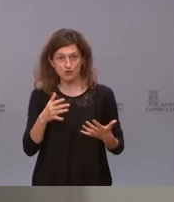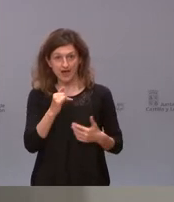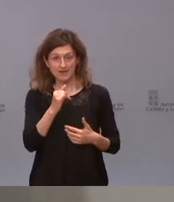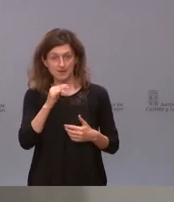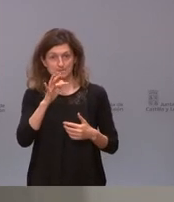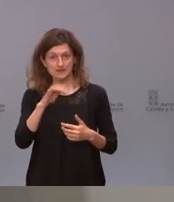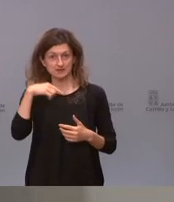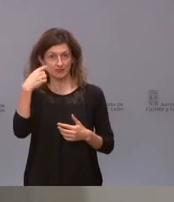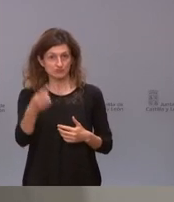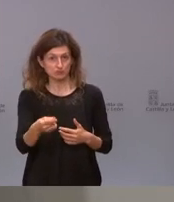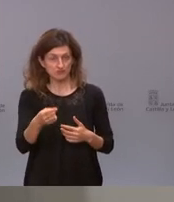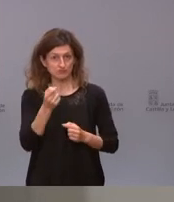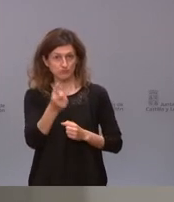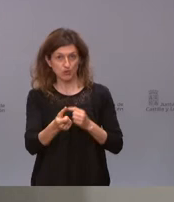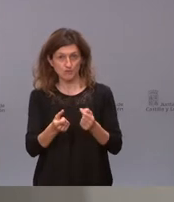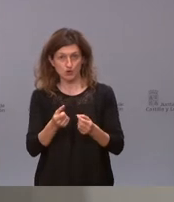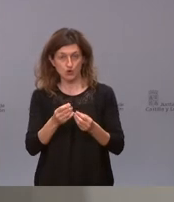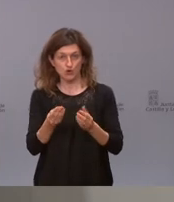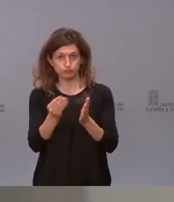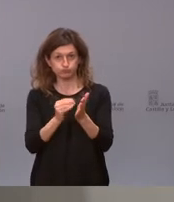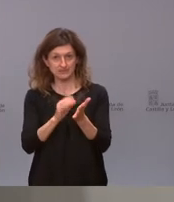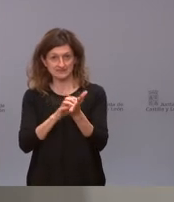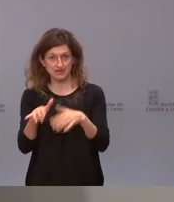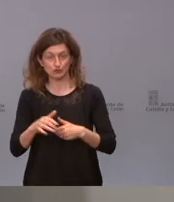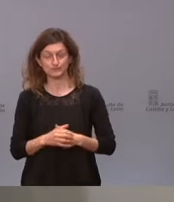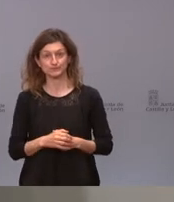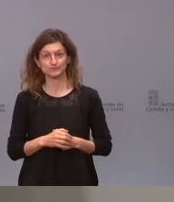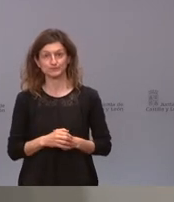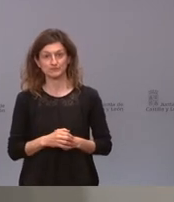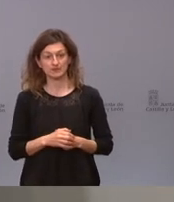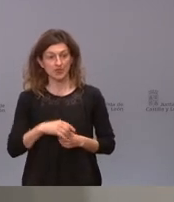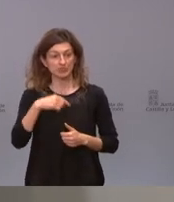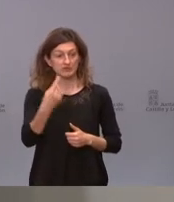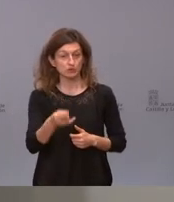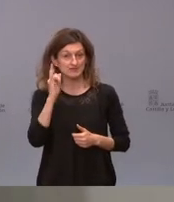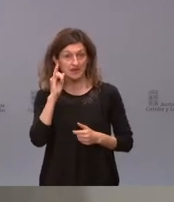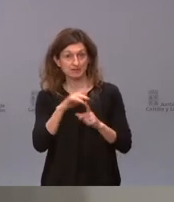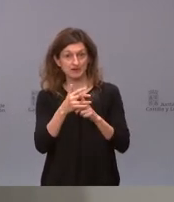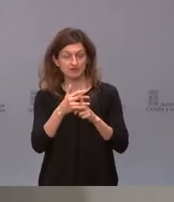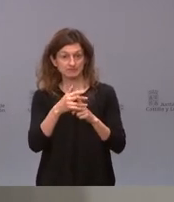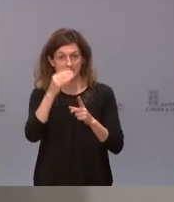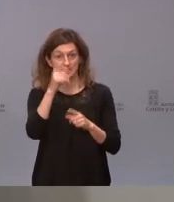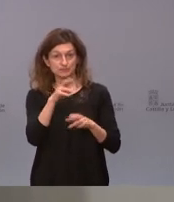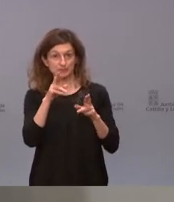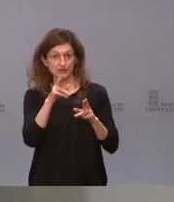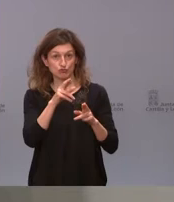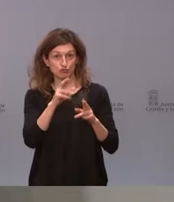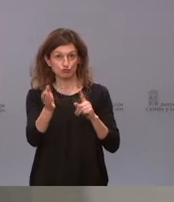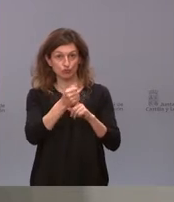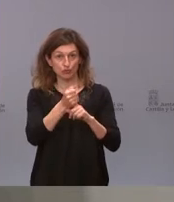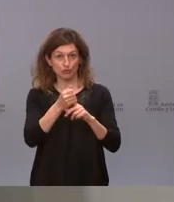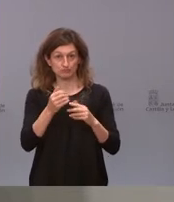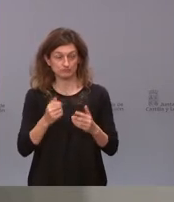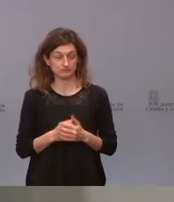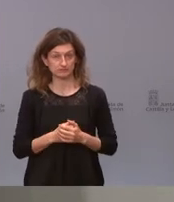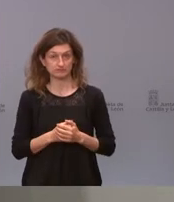aplicando yo creo que en castilla que va a pasar de expuestos espero que haya una solución y no nos